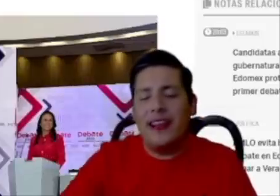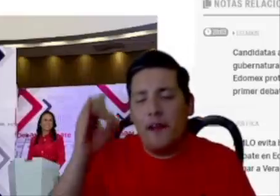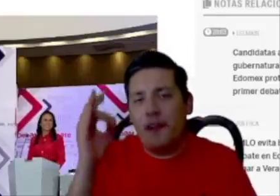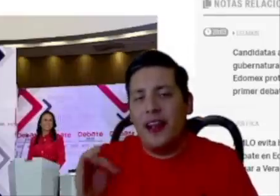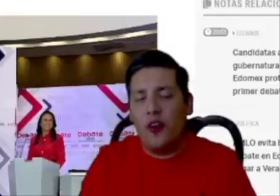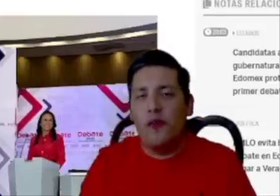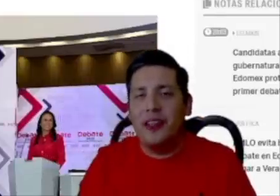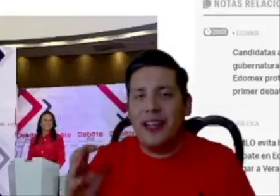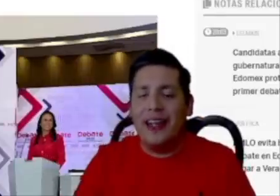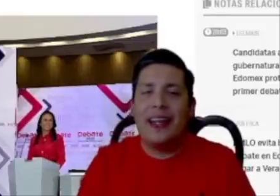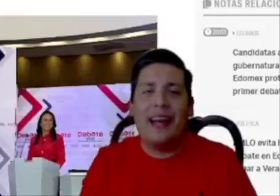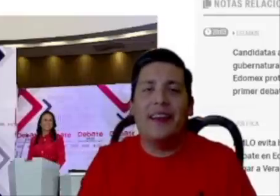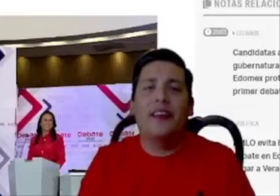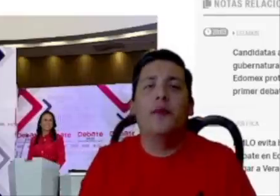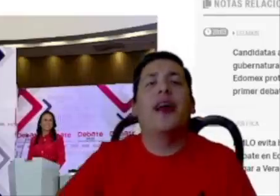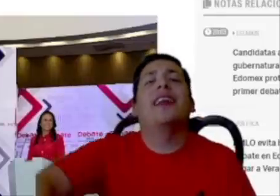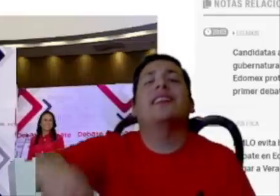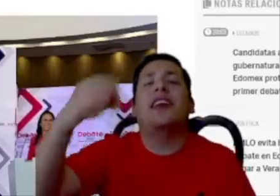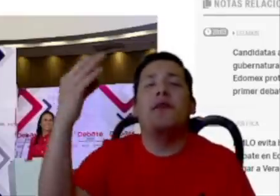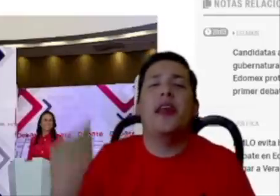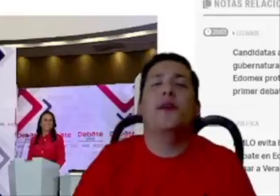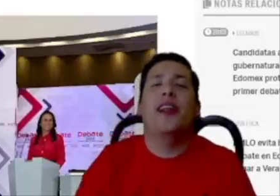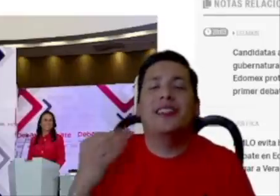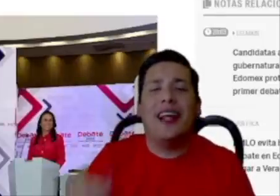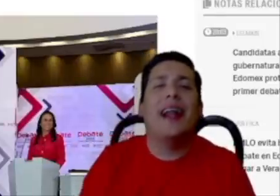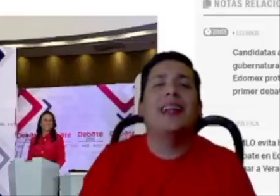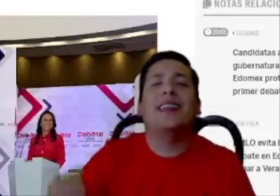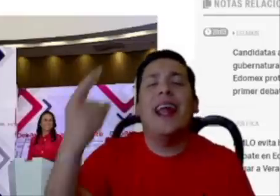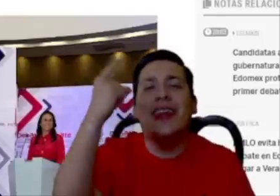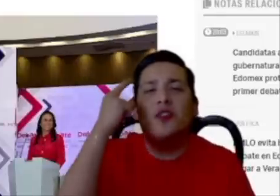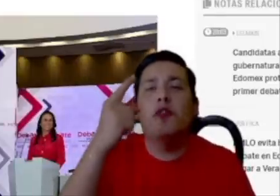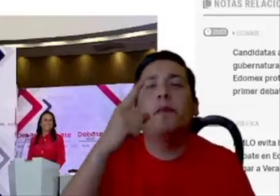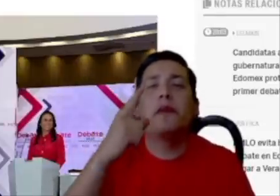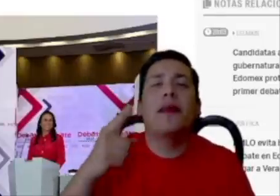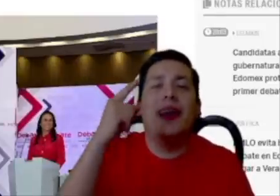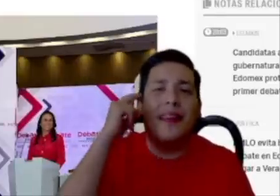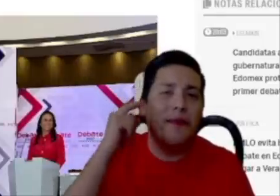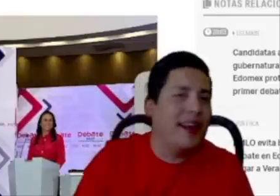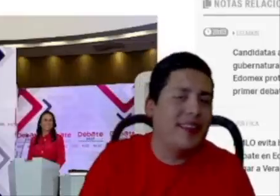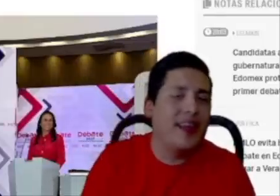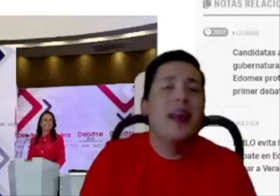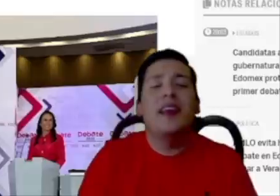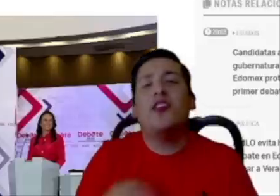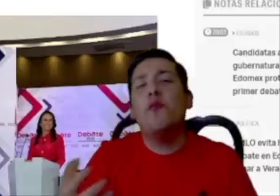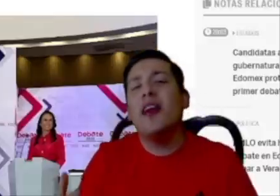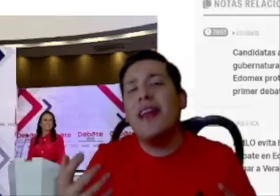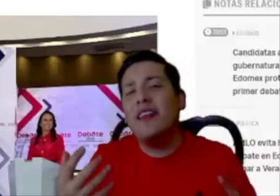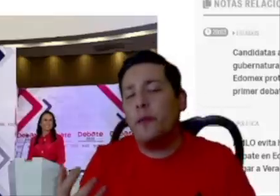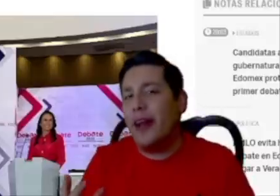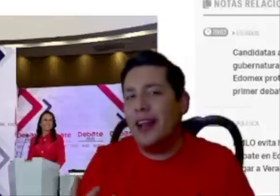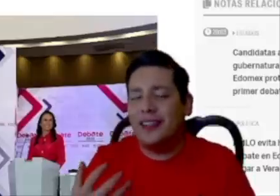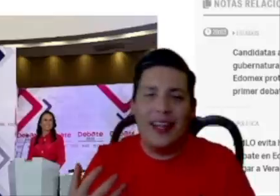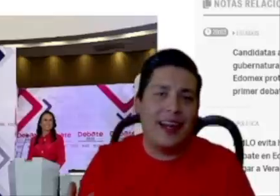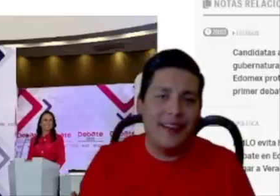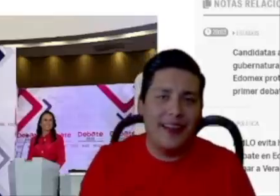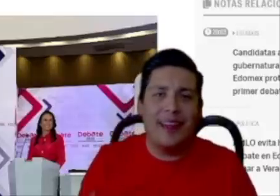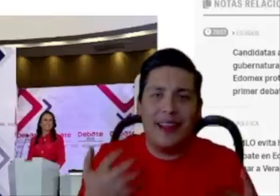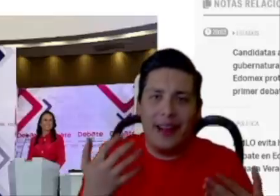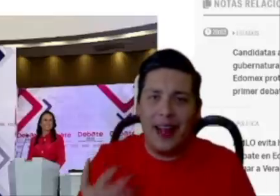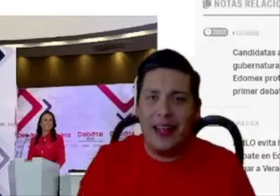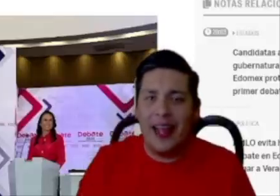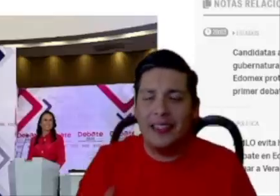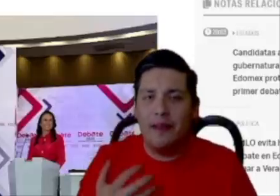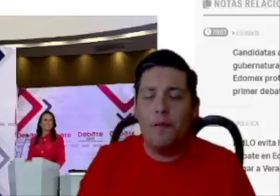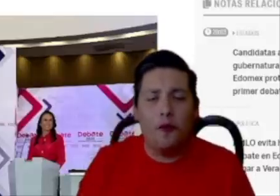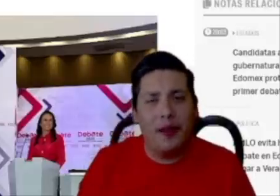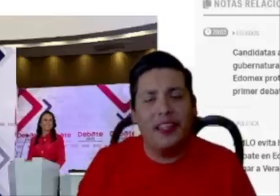por fin Delfina Gómez y Alejandra del Moral se vieron las caras en su primer debate. Y como era de esperarse, la